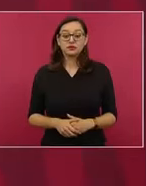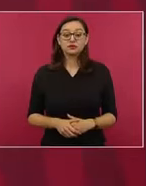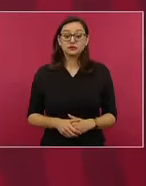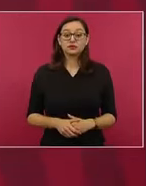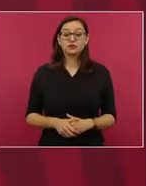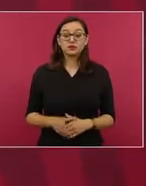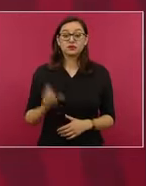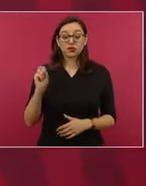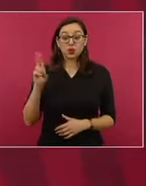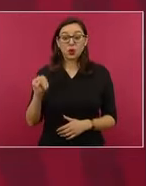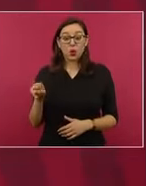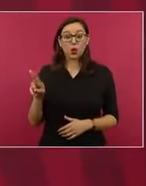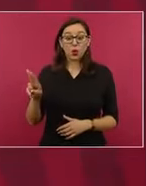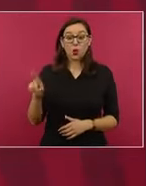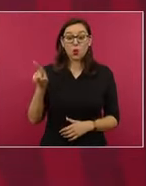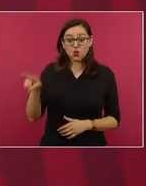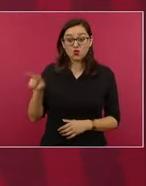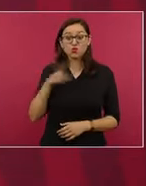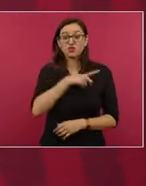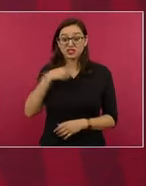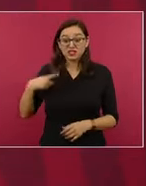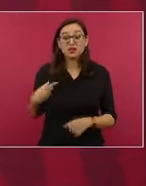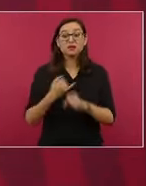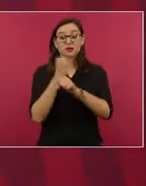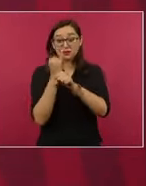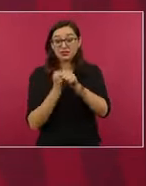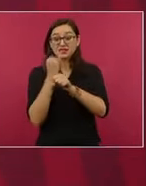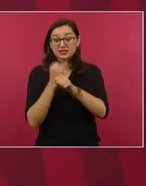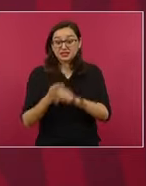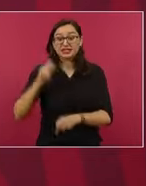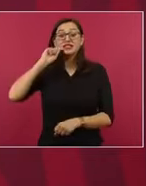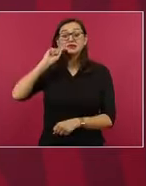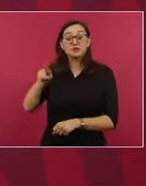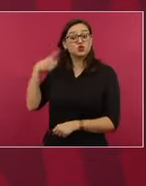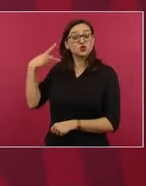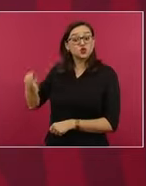tiene organismos con ese propósito.